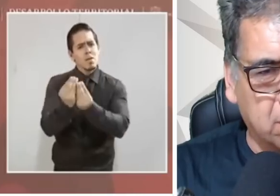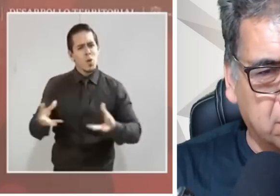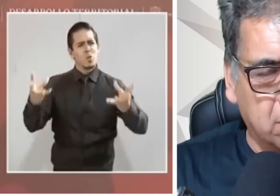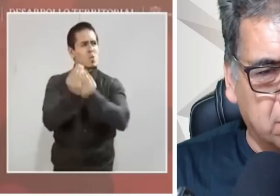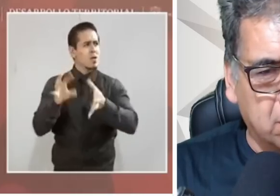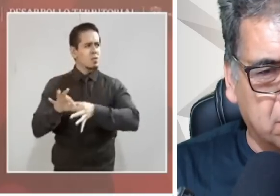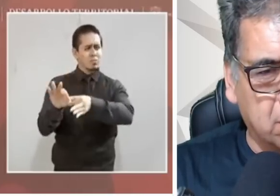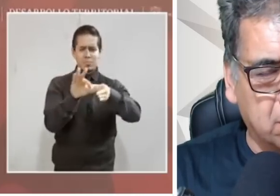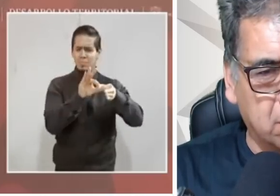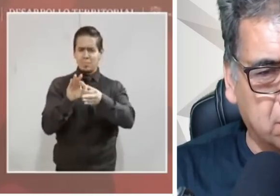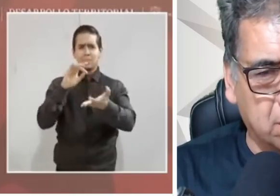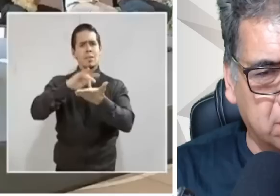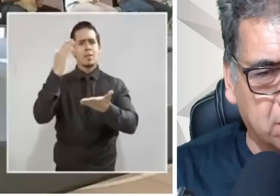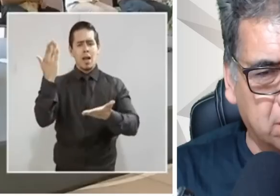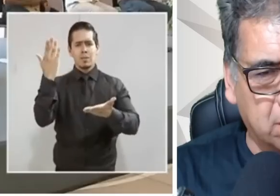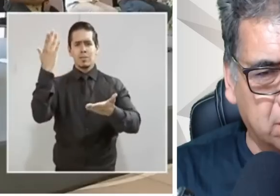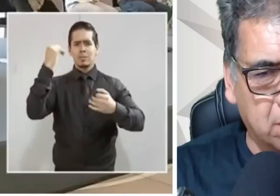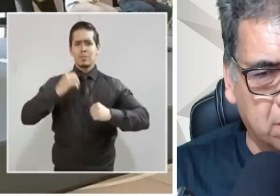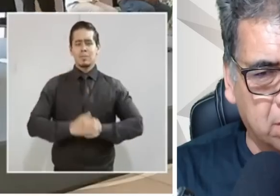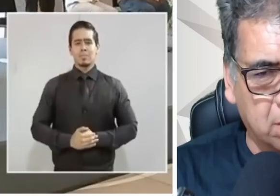¡Unidos! ¡Gracias!